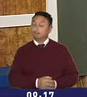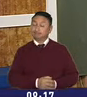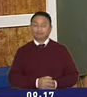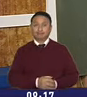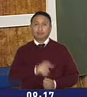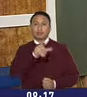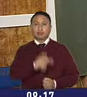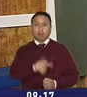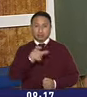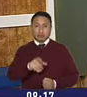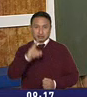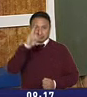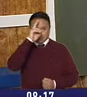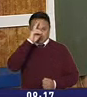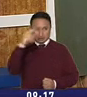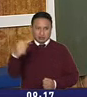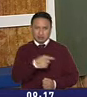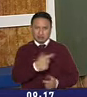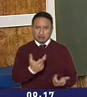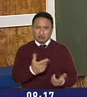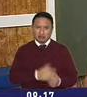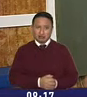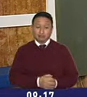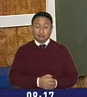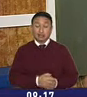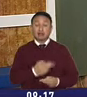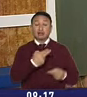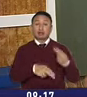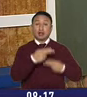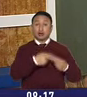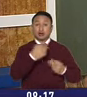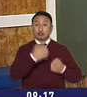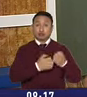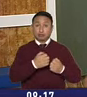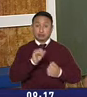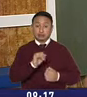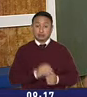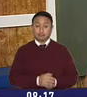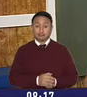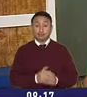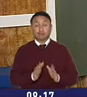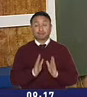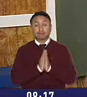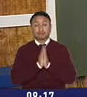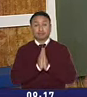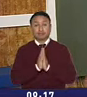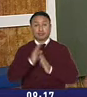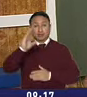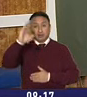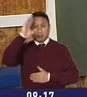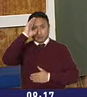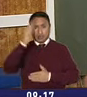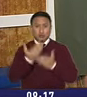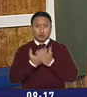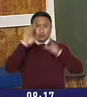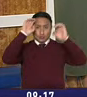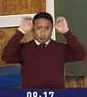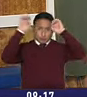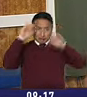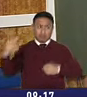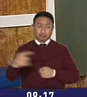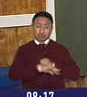tienen, lastimosamente, donde hay cajeros automáticos, también los negocios se ven afectados y esperemos la Policía Nacional genere estrategias para evitar